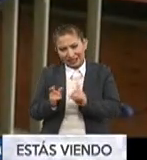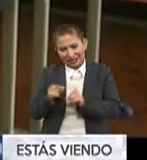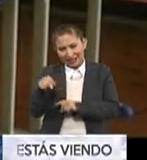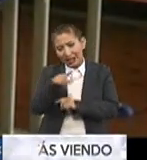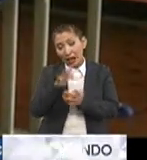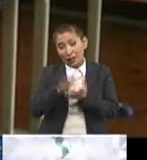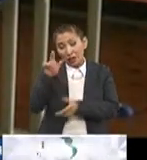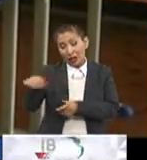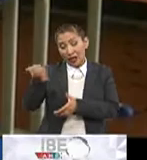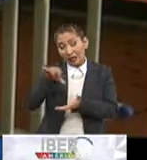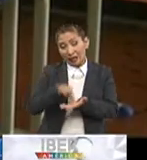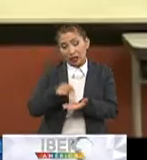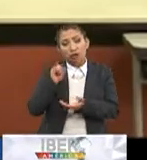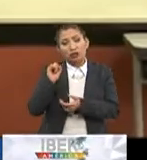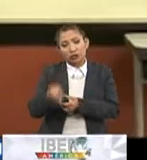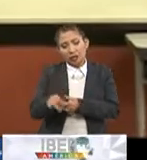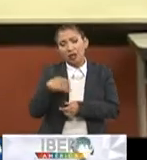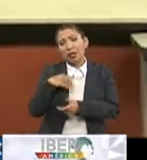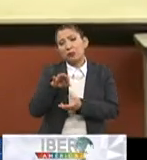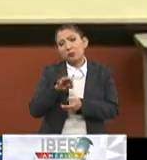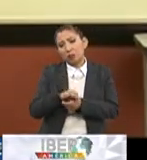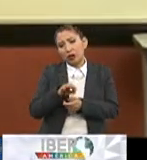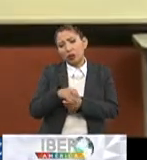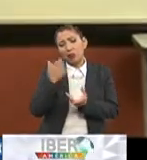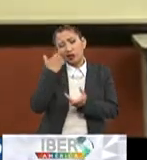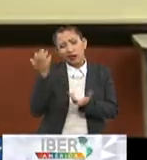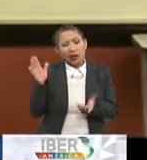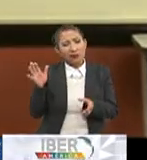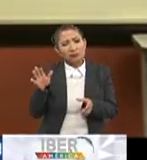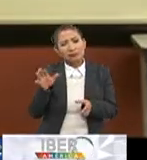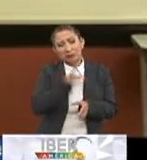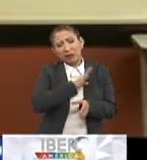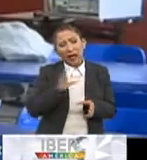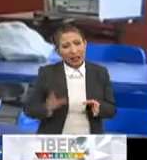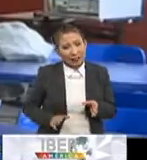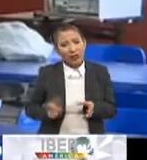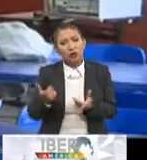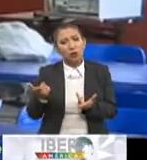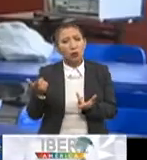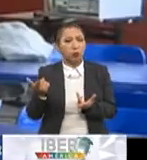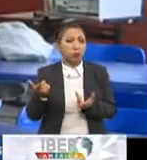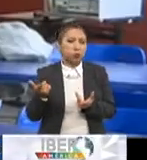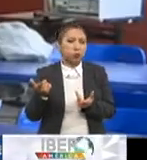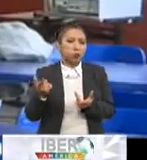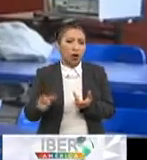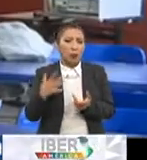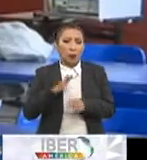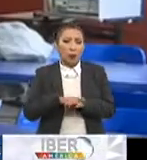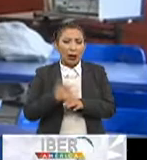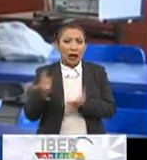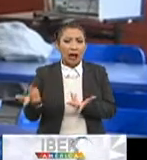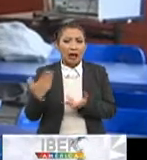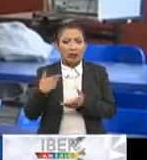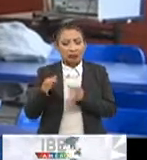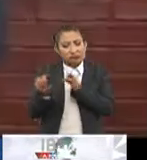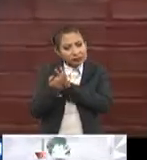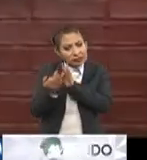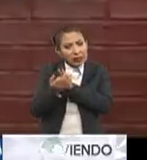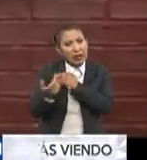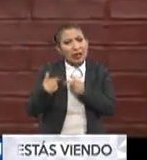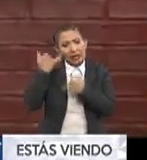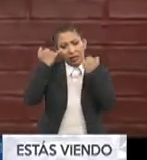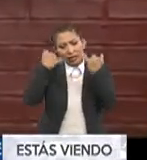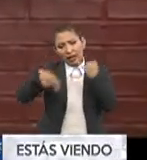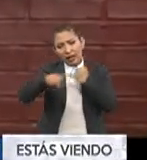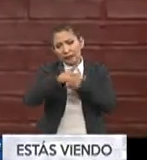mucha gente de centro que ha decidido votar pues a candidatos que de alguna forma están más cercanos a las ideas